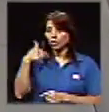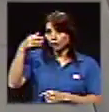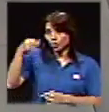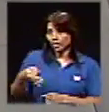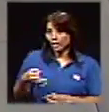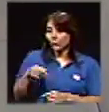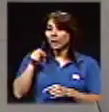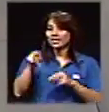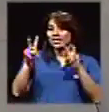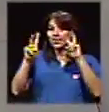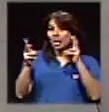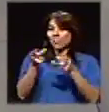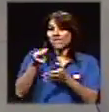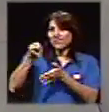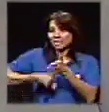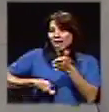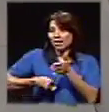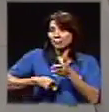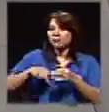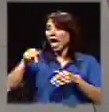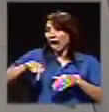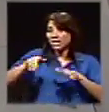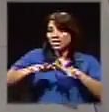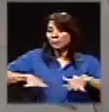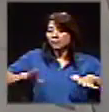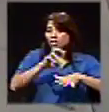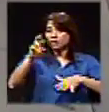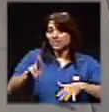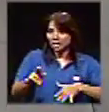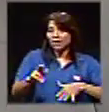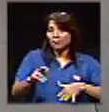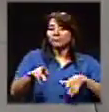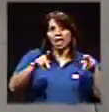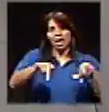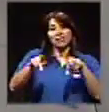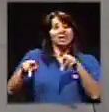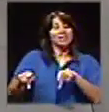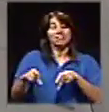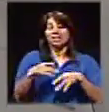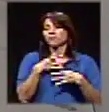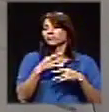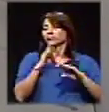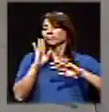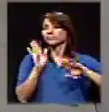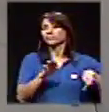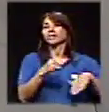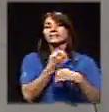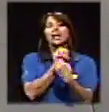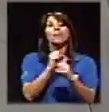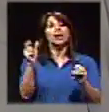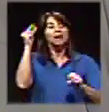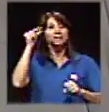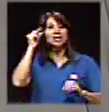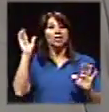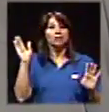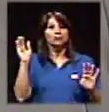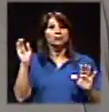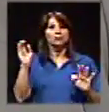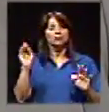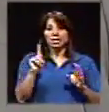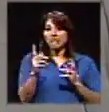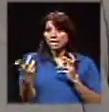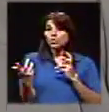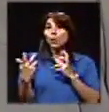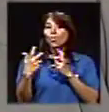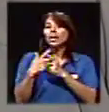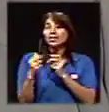don Juan Rafael, aquí hay gente que no le interesa salvar al Estado, y es coherente con su ideología. Yo, si fuese de derecha,